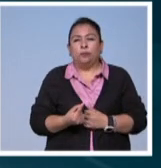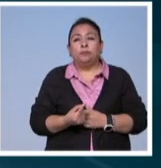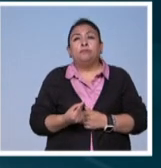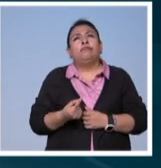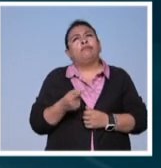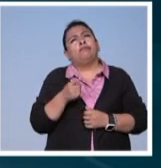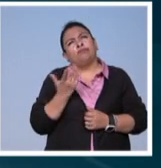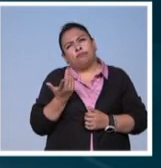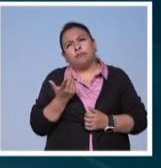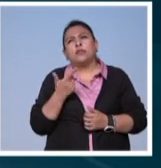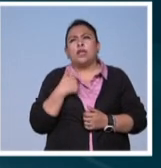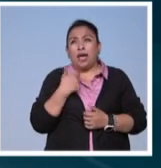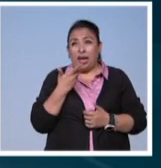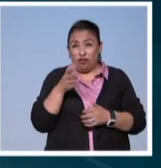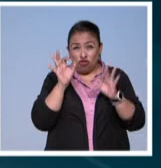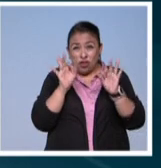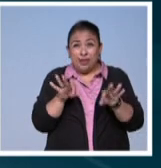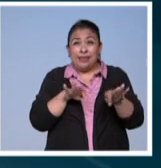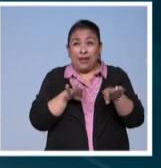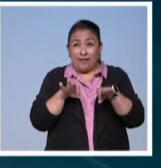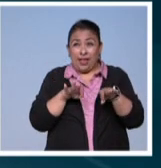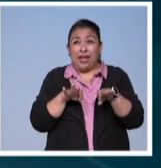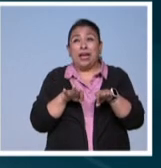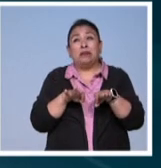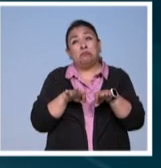ya trabajar en esto,